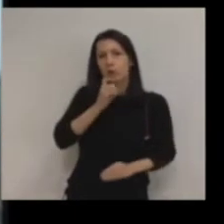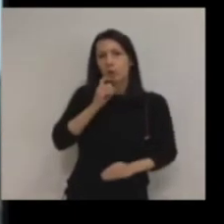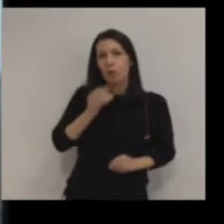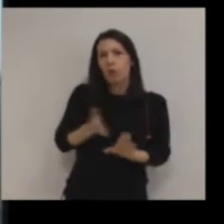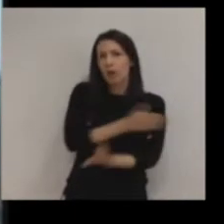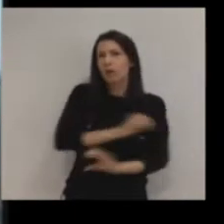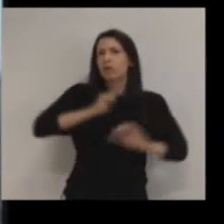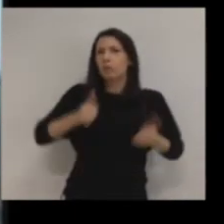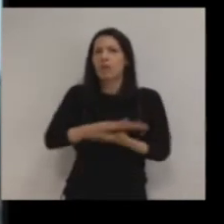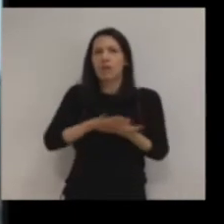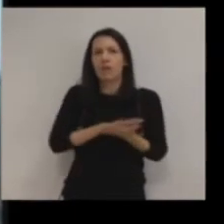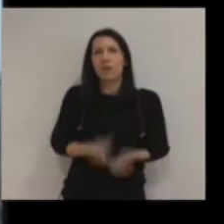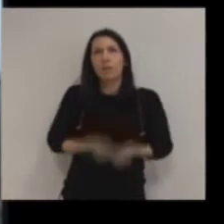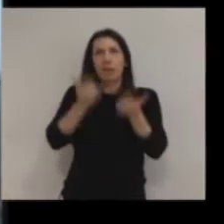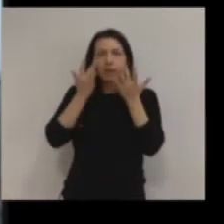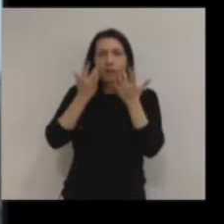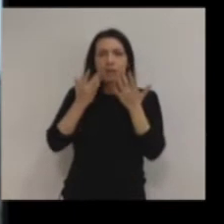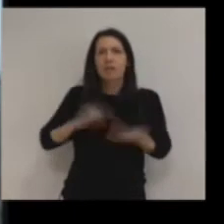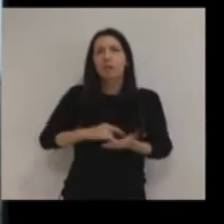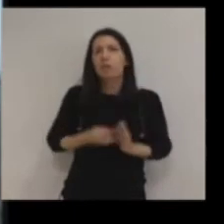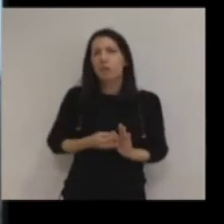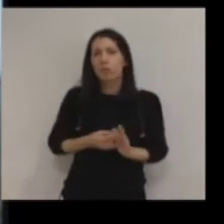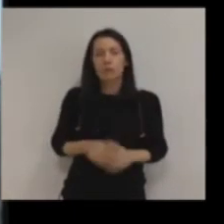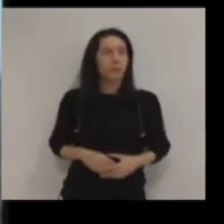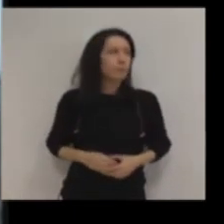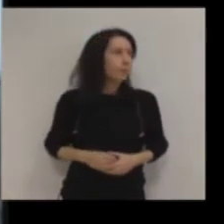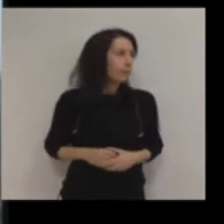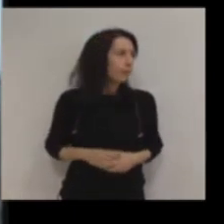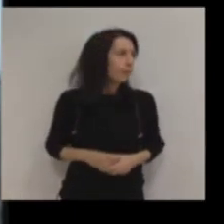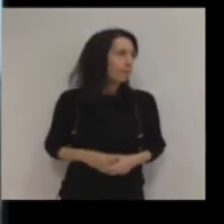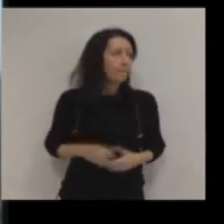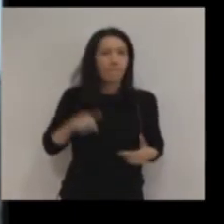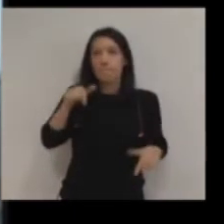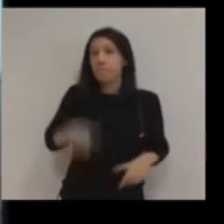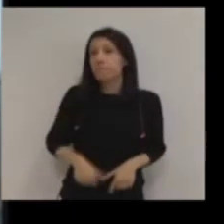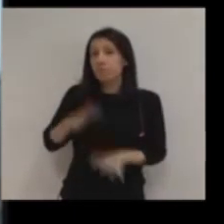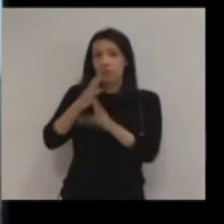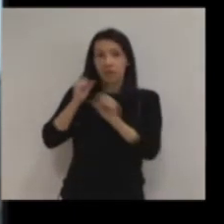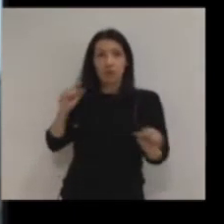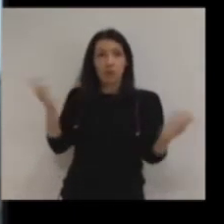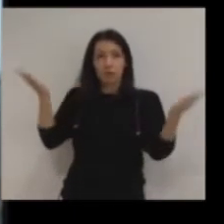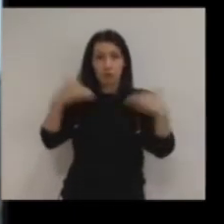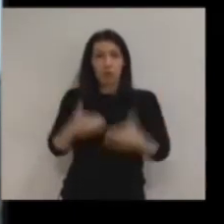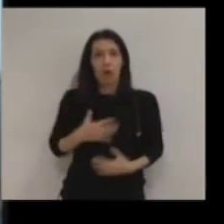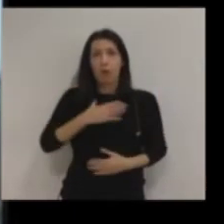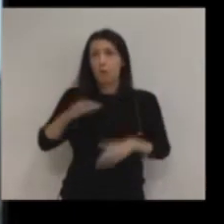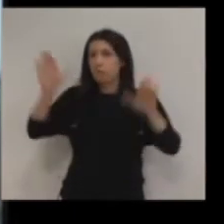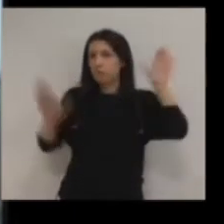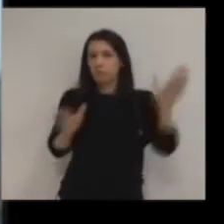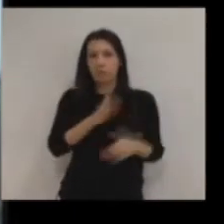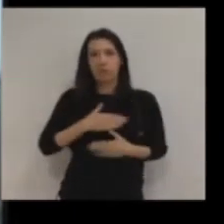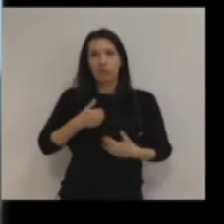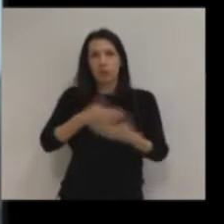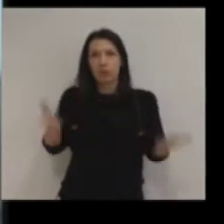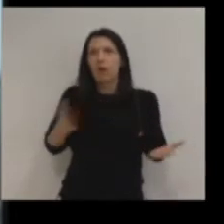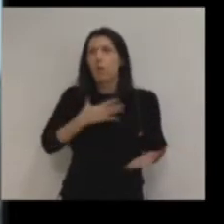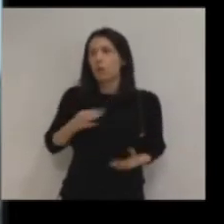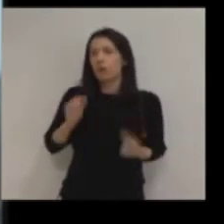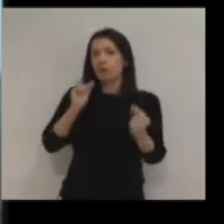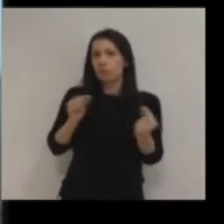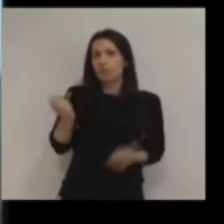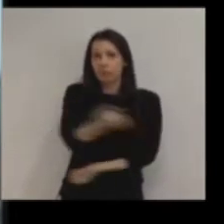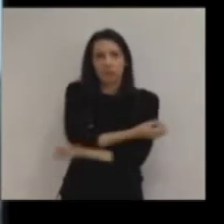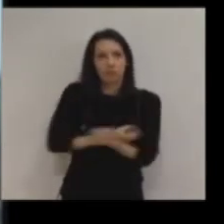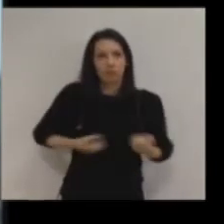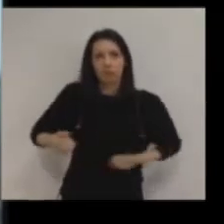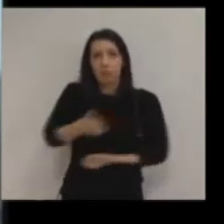entrar en el ámbito tecnológico? Aquí no hay protocolos, puede intervenir cualquiera, podéis dialogar y